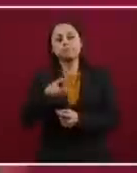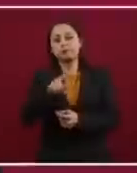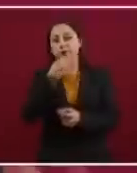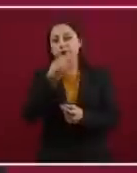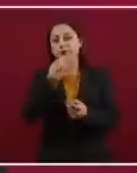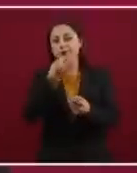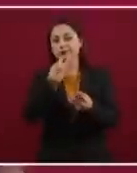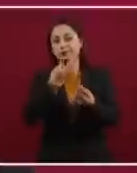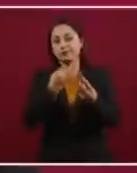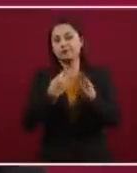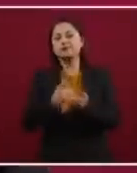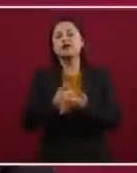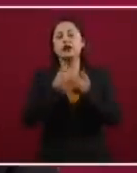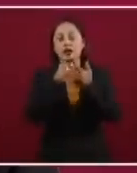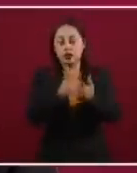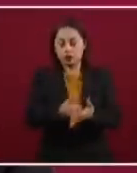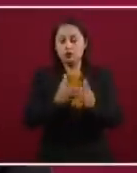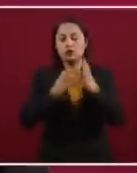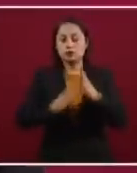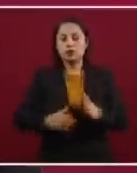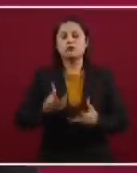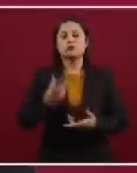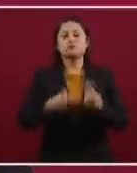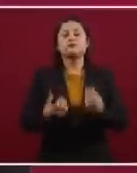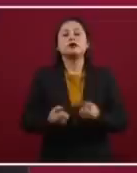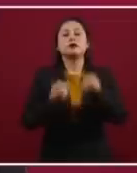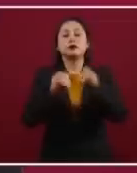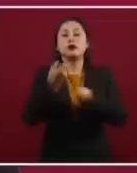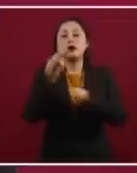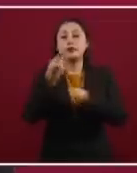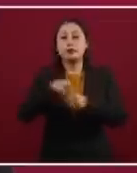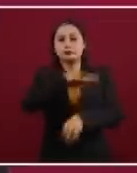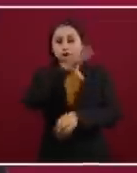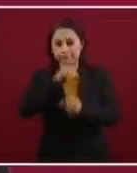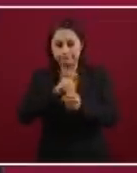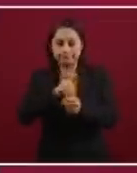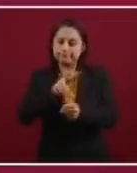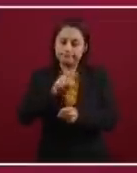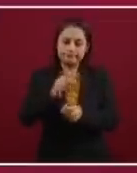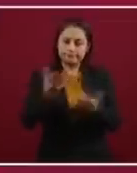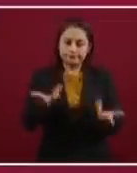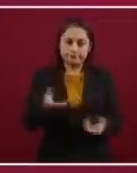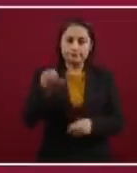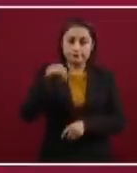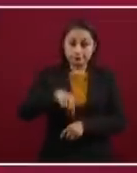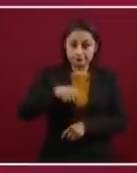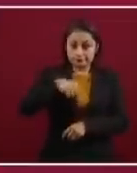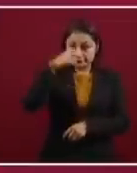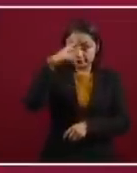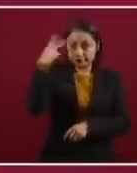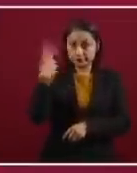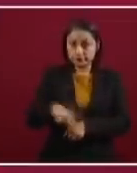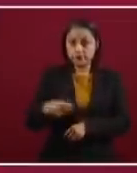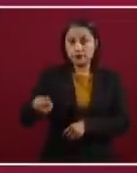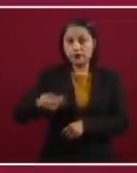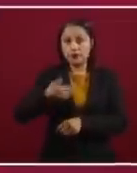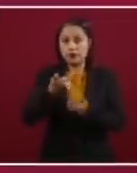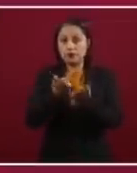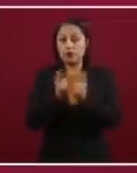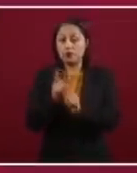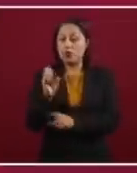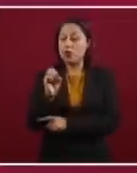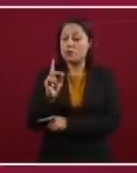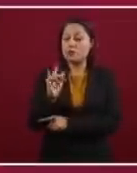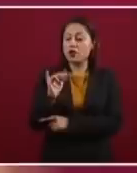misma resuelva todo porque además afortunadamente en méxico hoy los opioides no son el componente principal